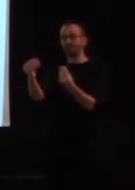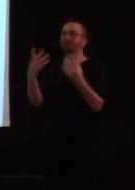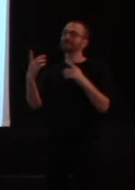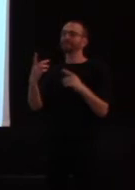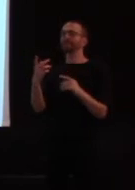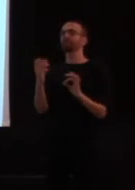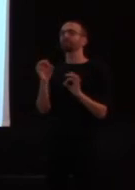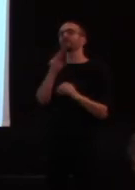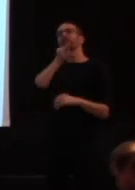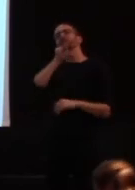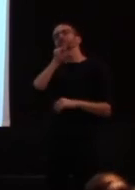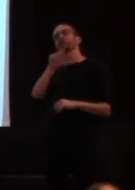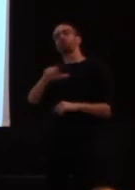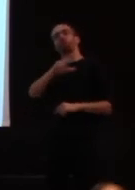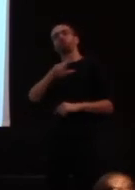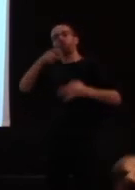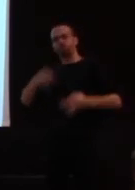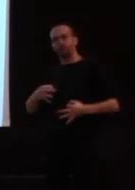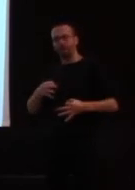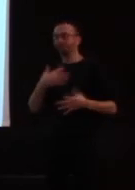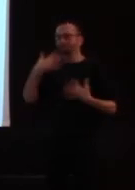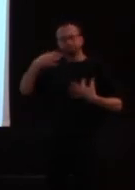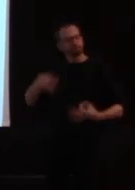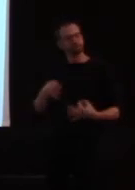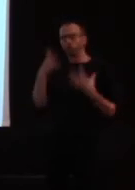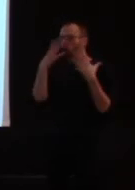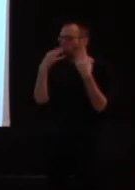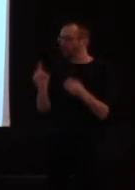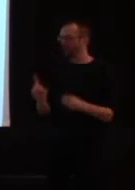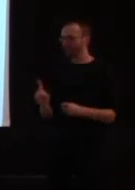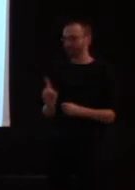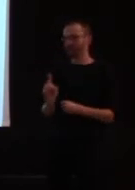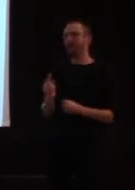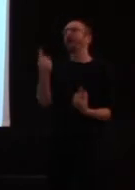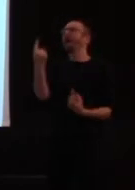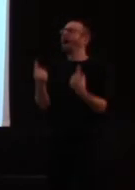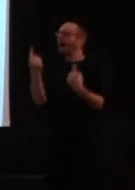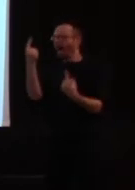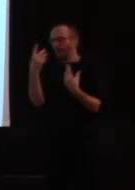formal, y no es verdad. Es decir, entienden algo, pero